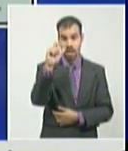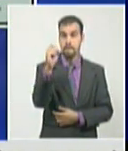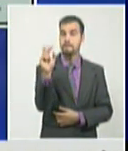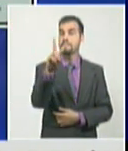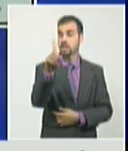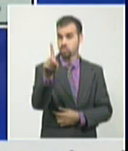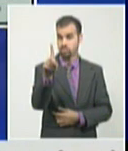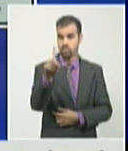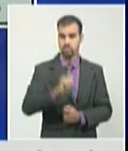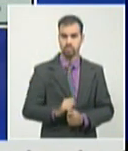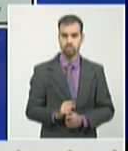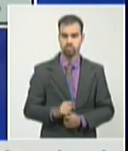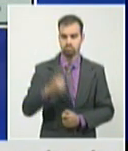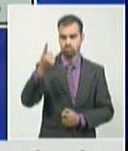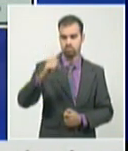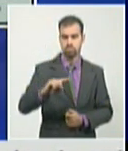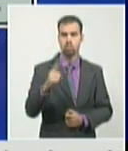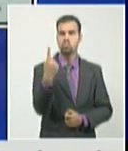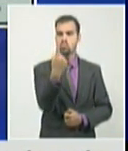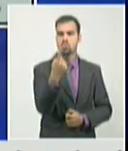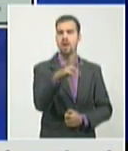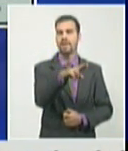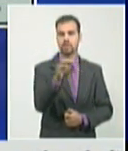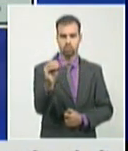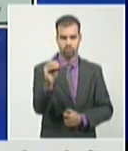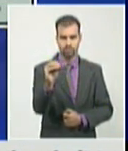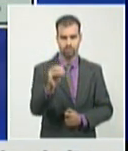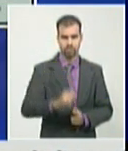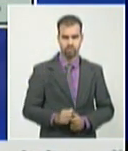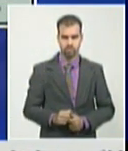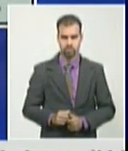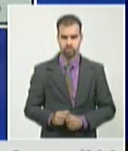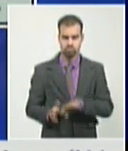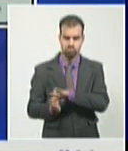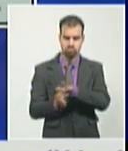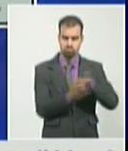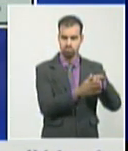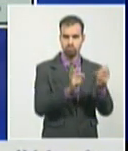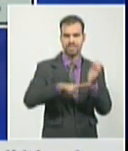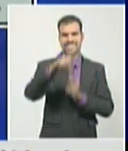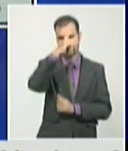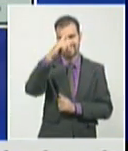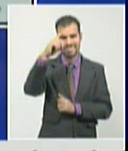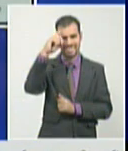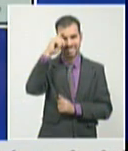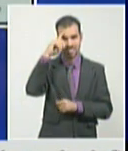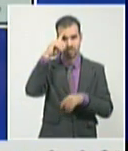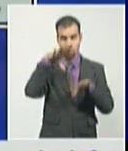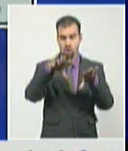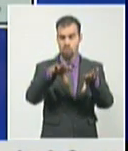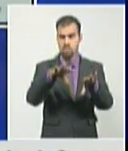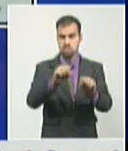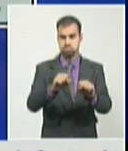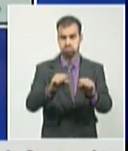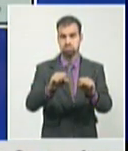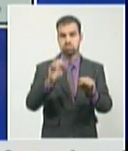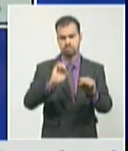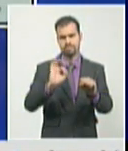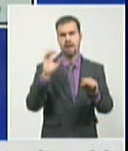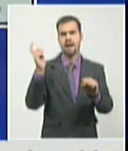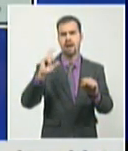y 1a ranchuelo en sancti spíritus se diagnostica el caso de cabaiguán en ciego de ávila